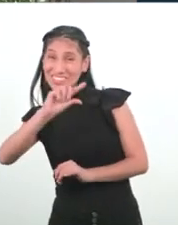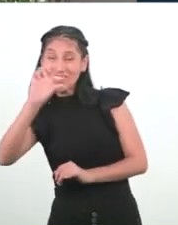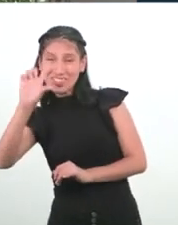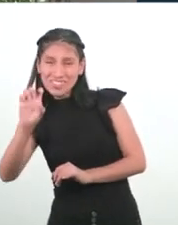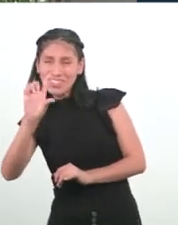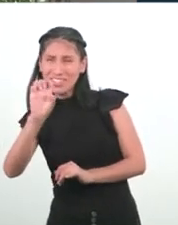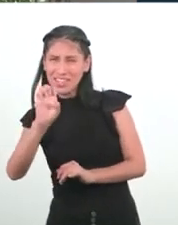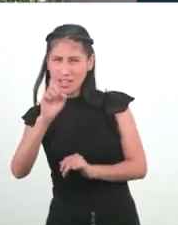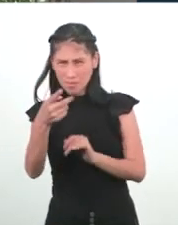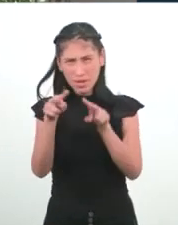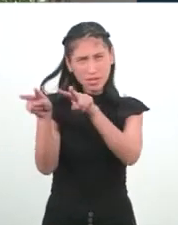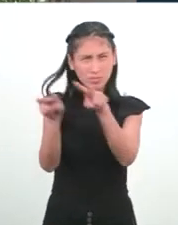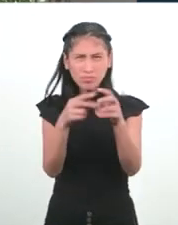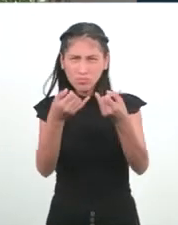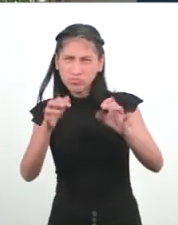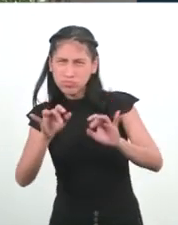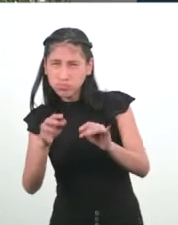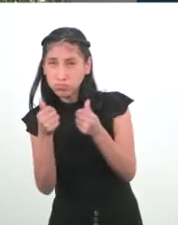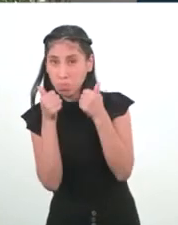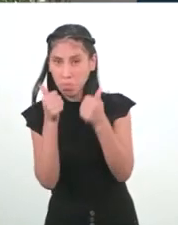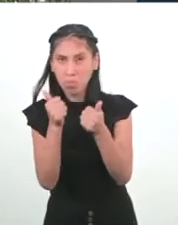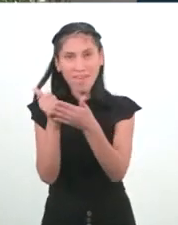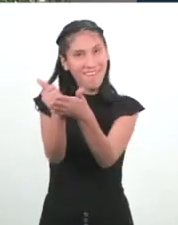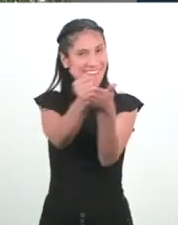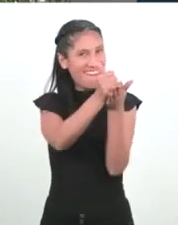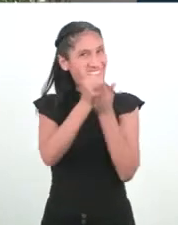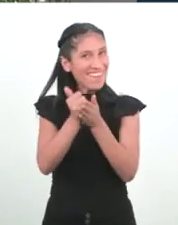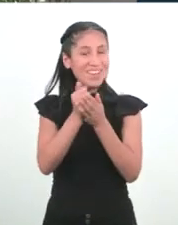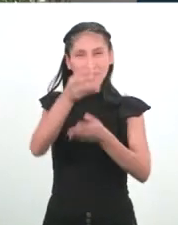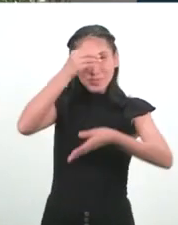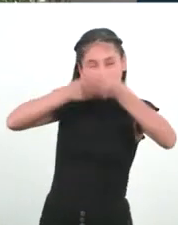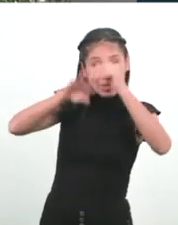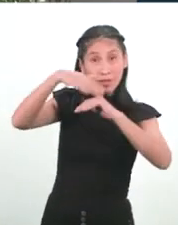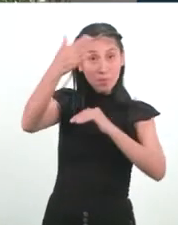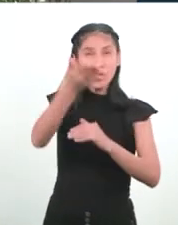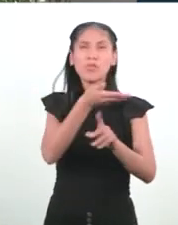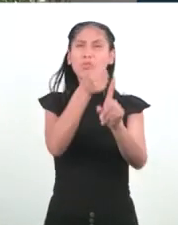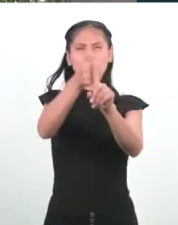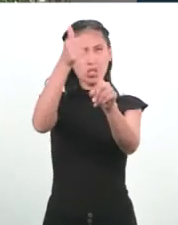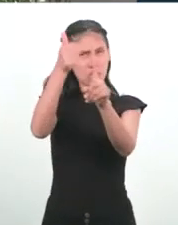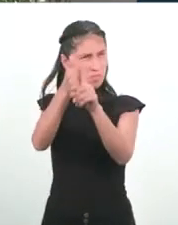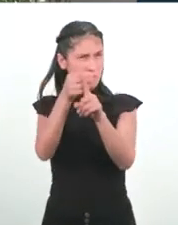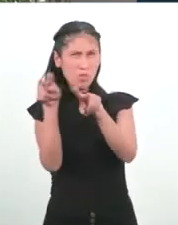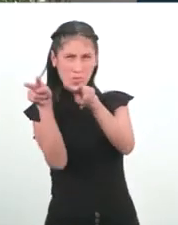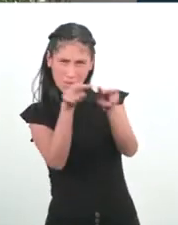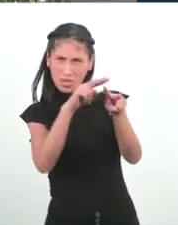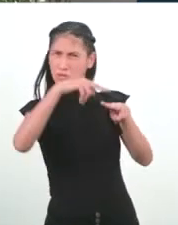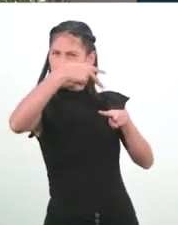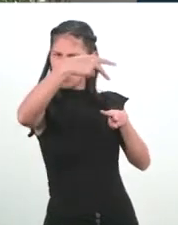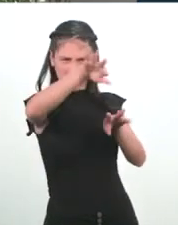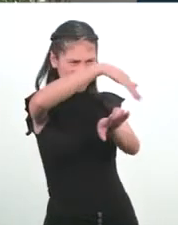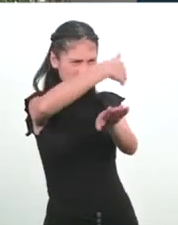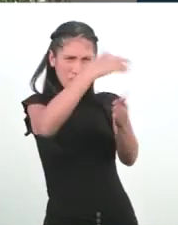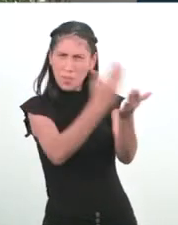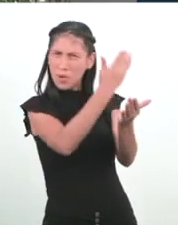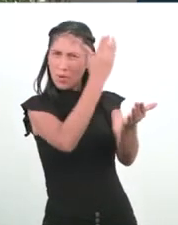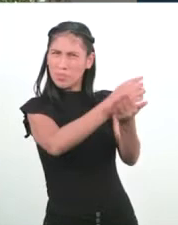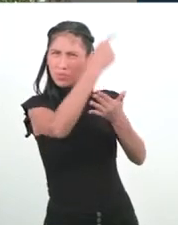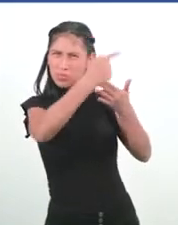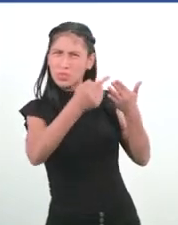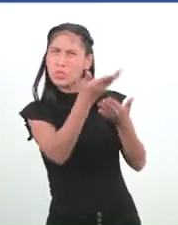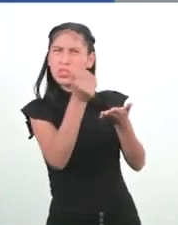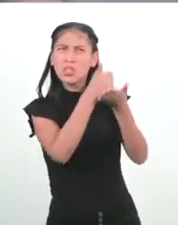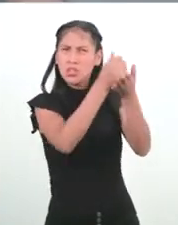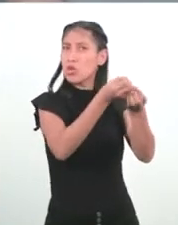sobre todo van a aprender muchísimo y van a poder ser parte activa de resolver los problemas que tenemos en nuestro país, que tanta ayuda nuestra